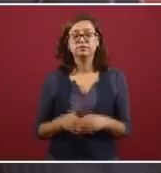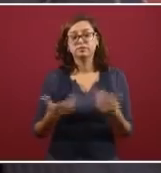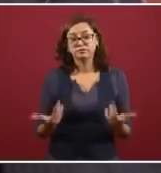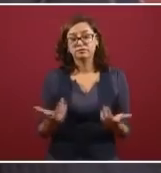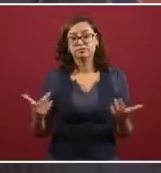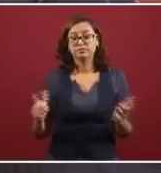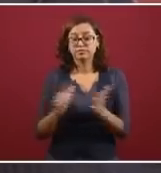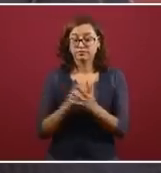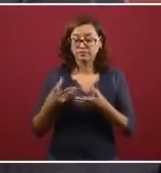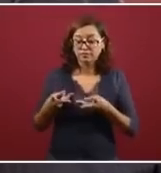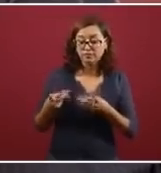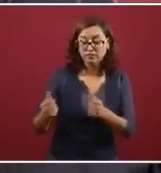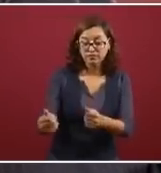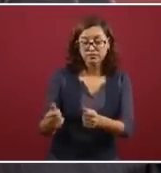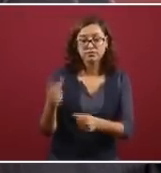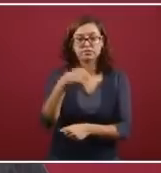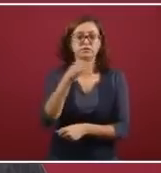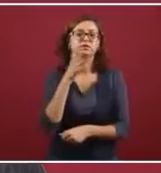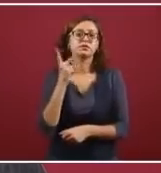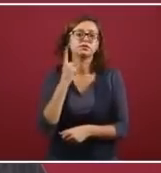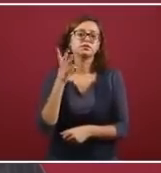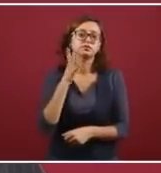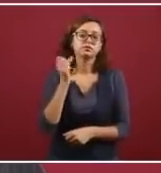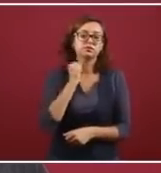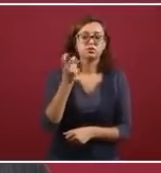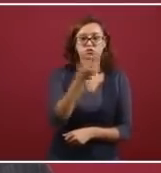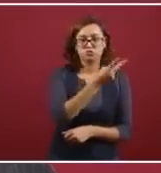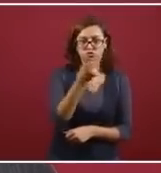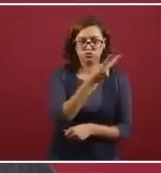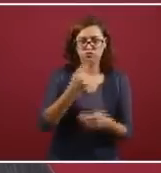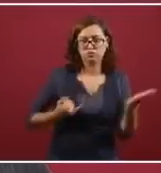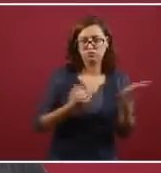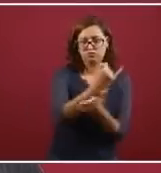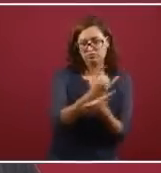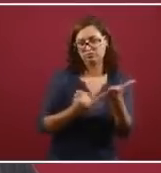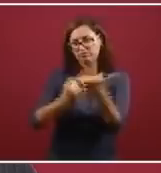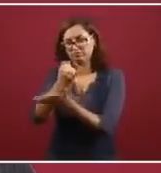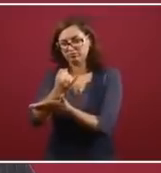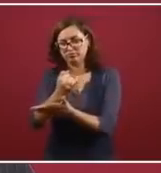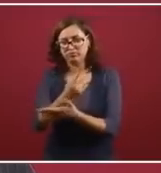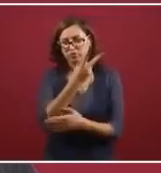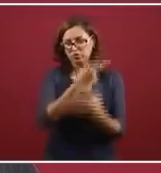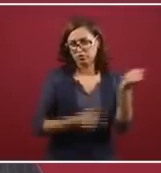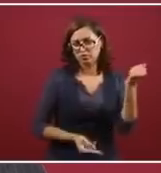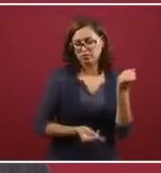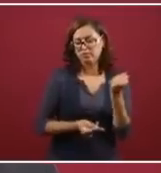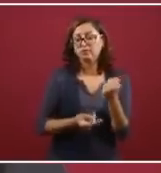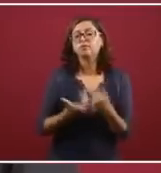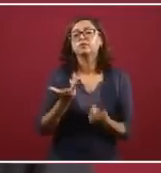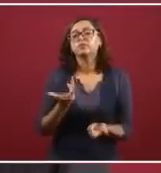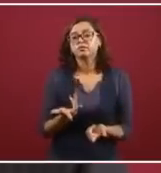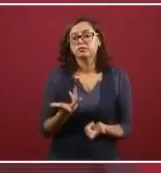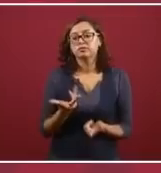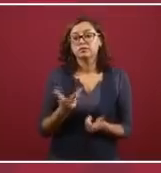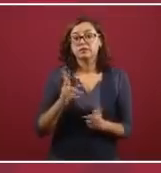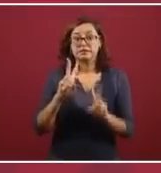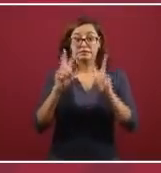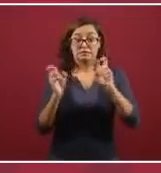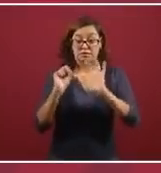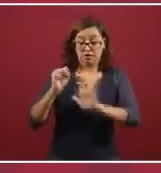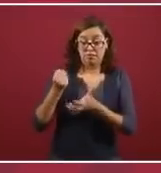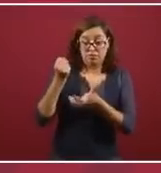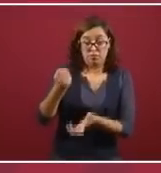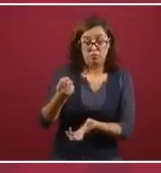actúan las dos cámaras, la Cámara de Diputados y la Cámara de Senadores. En lo que tiene que ver con presupuesto,